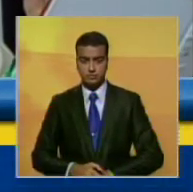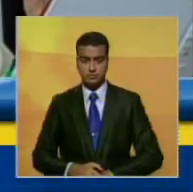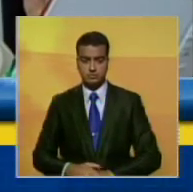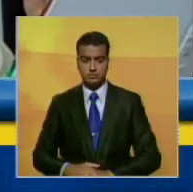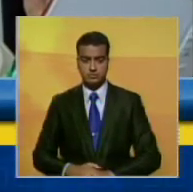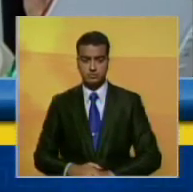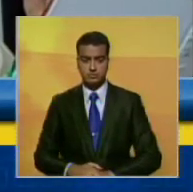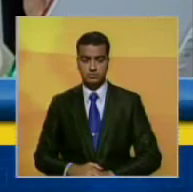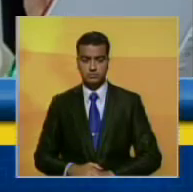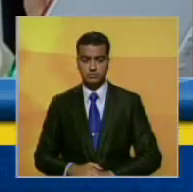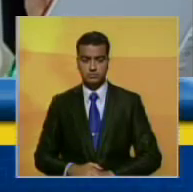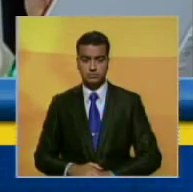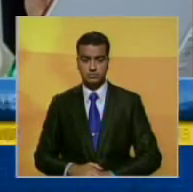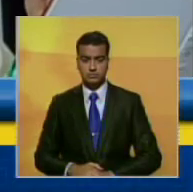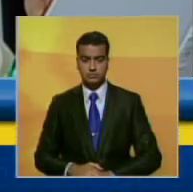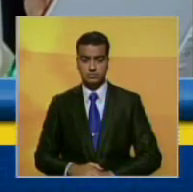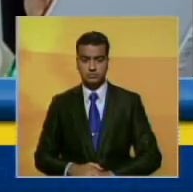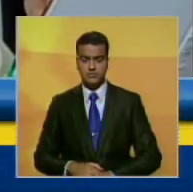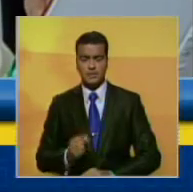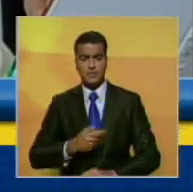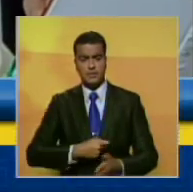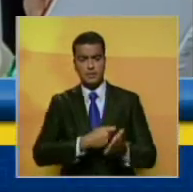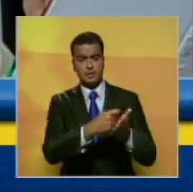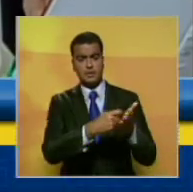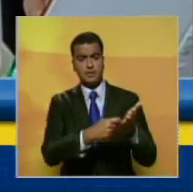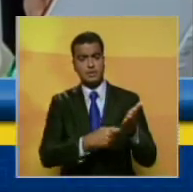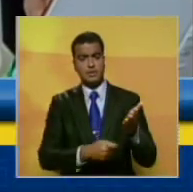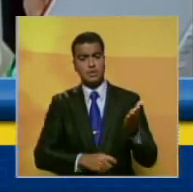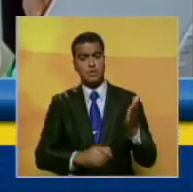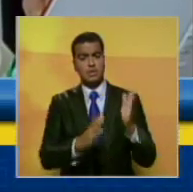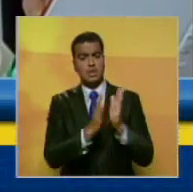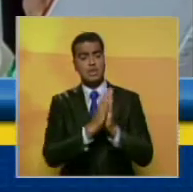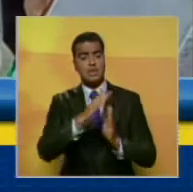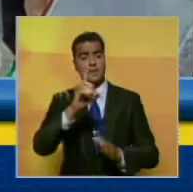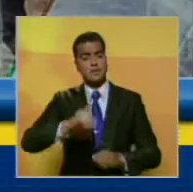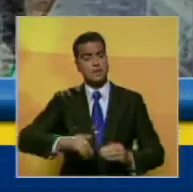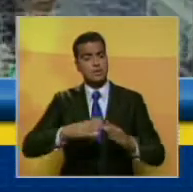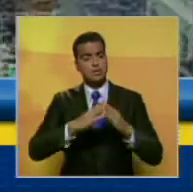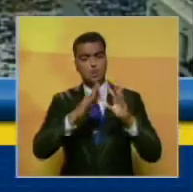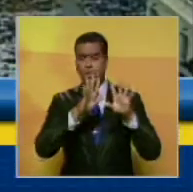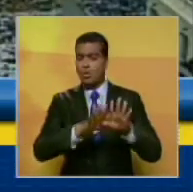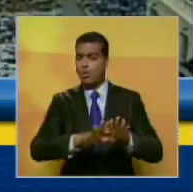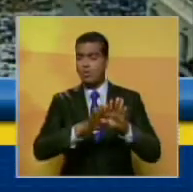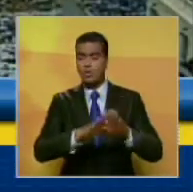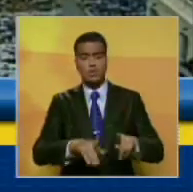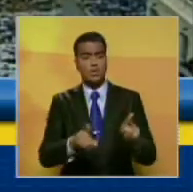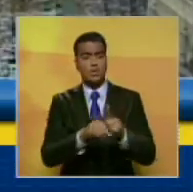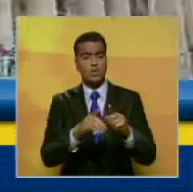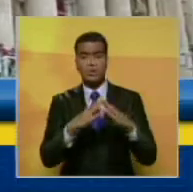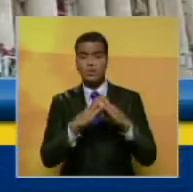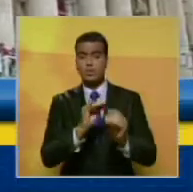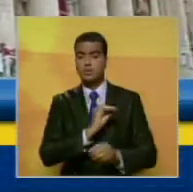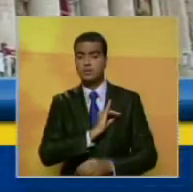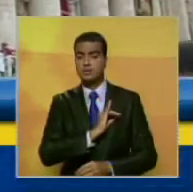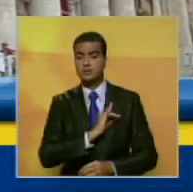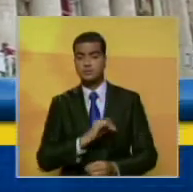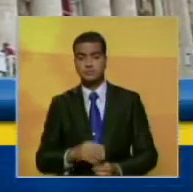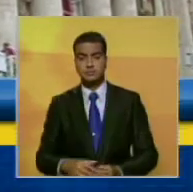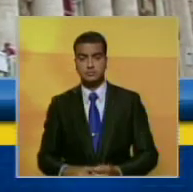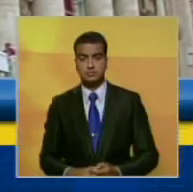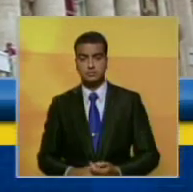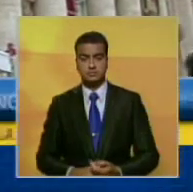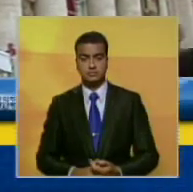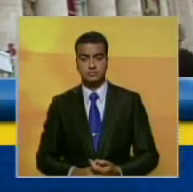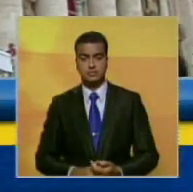Y los inscribimos en el catálogo de los santos y establecemos que sean devotamente honrados como tales en toda la Iglesia.